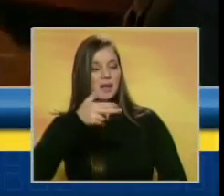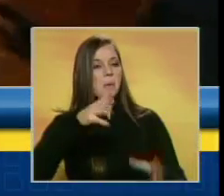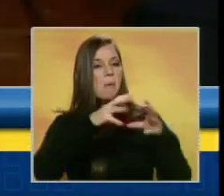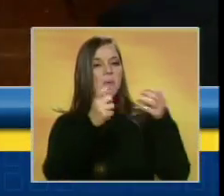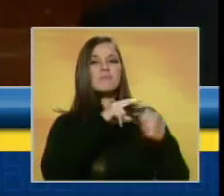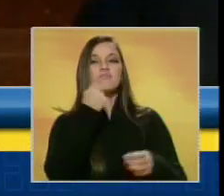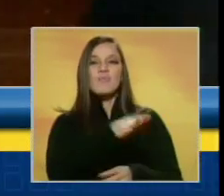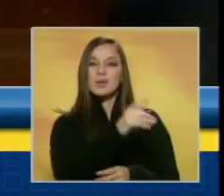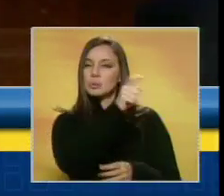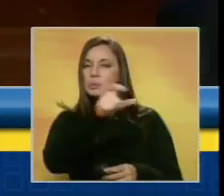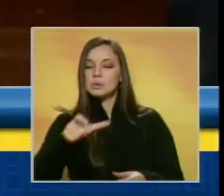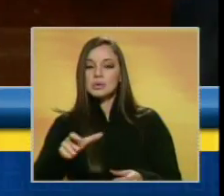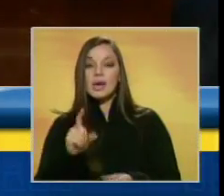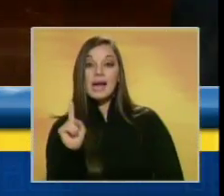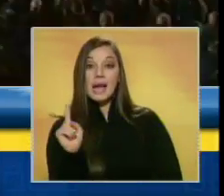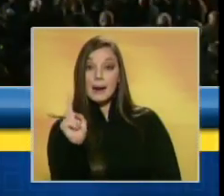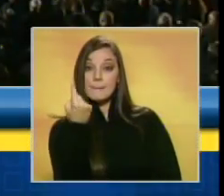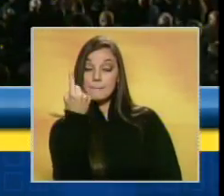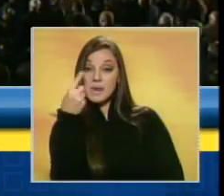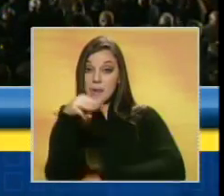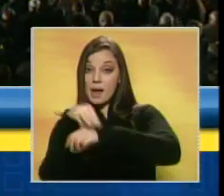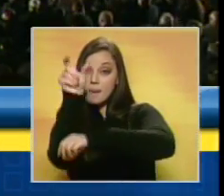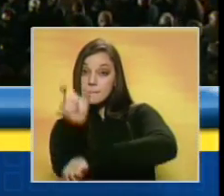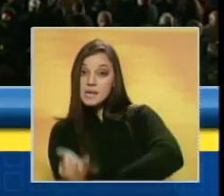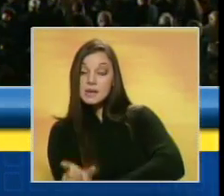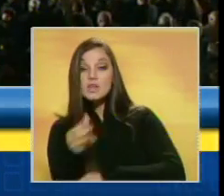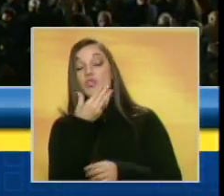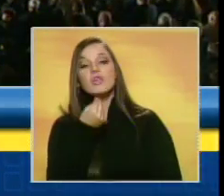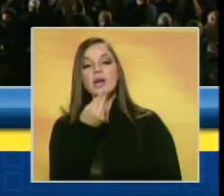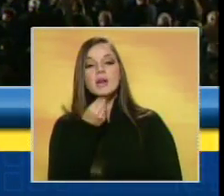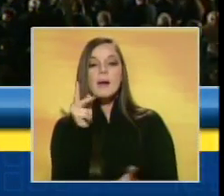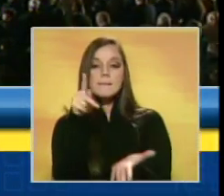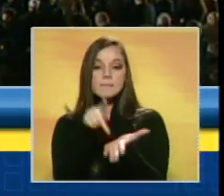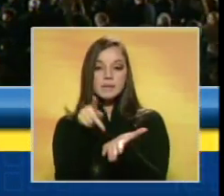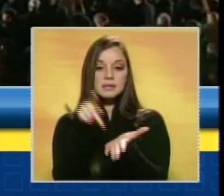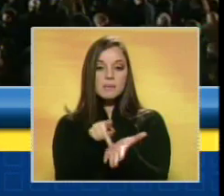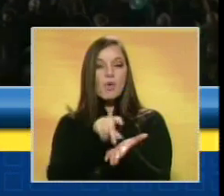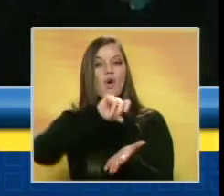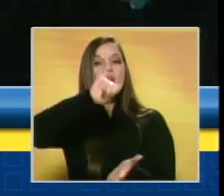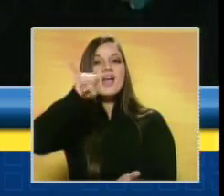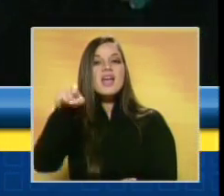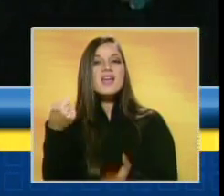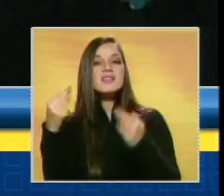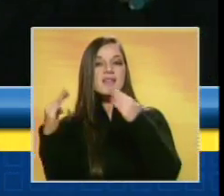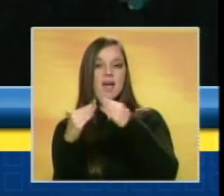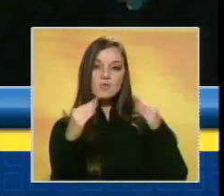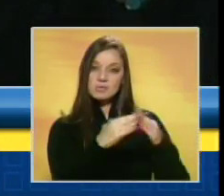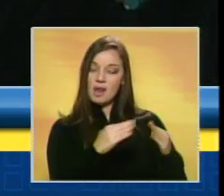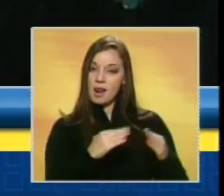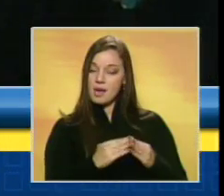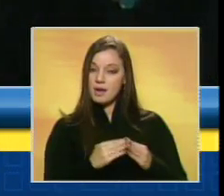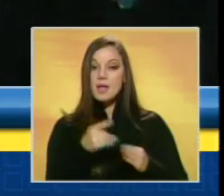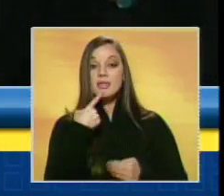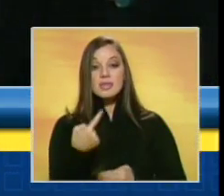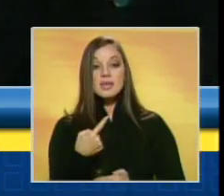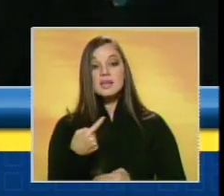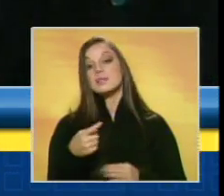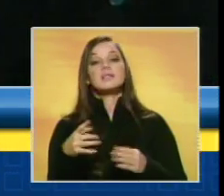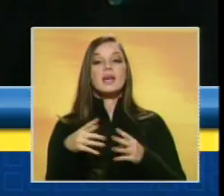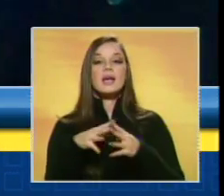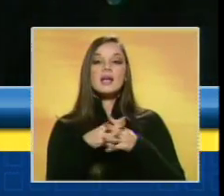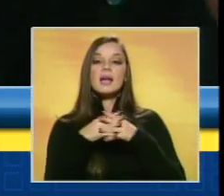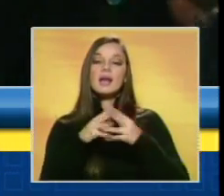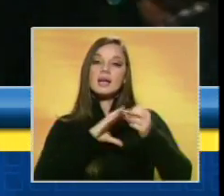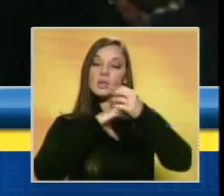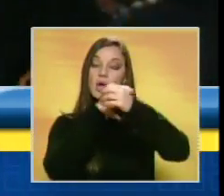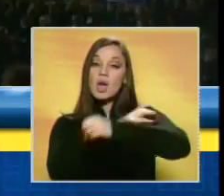ministro israelí, Benjamín Netanyahu, participó en una ceremonia en Jerusalén en la que sostuvo que las potencias mundiales cometieron